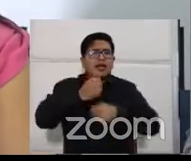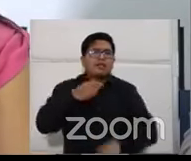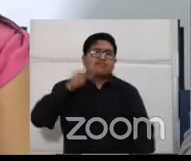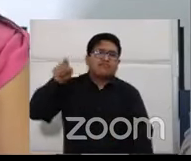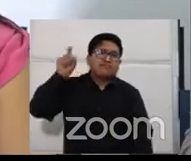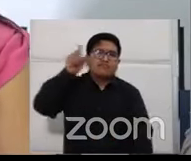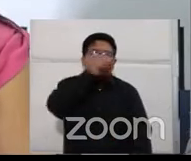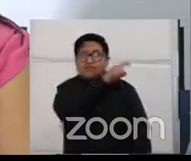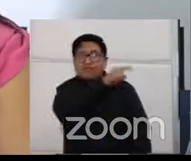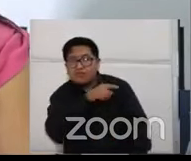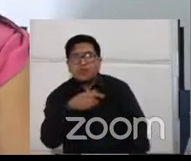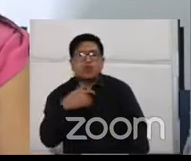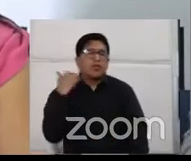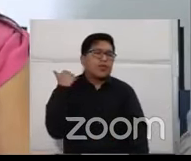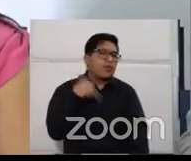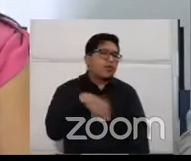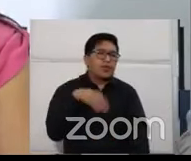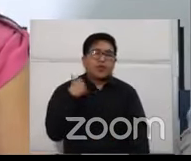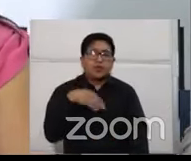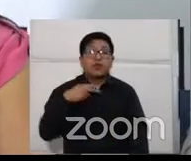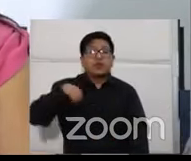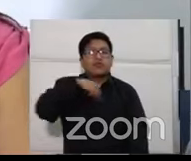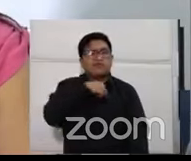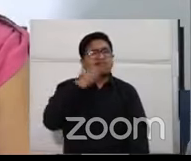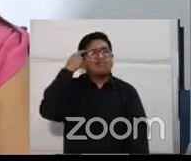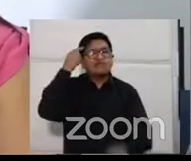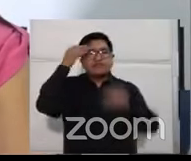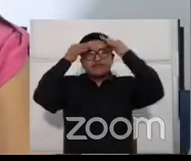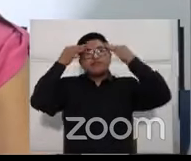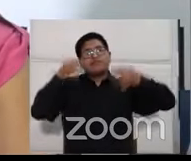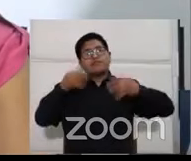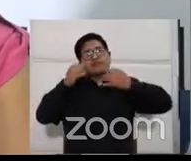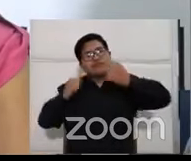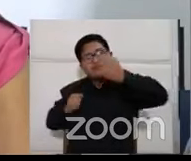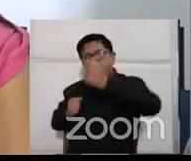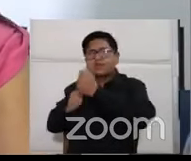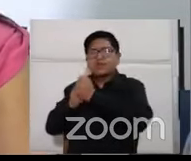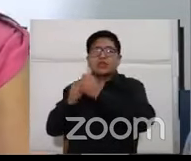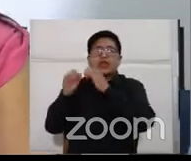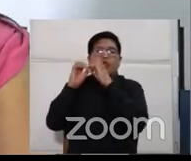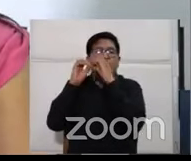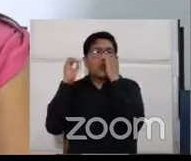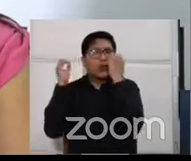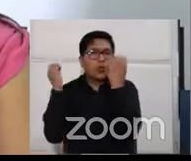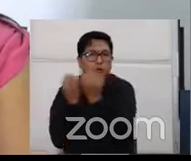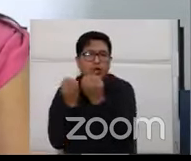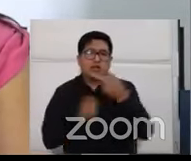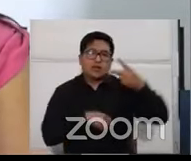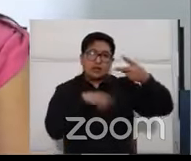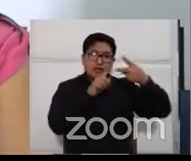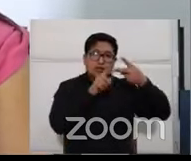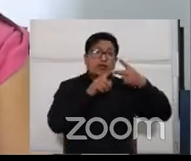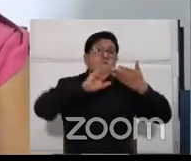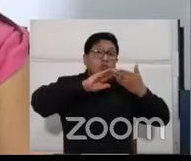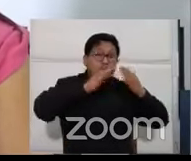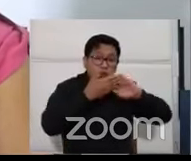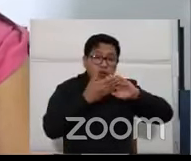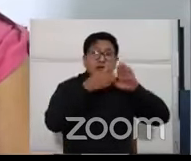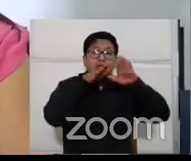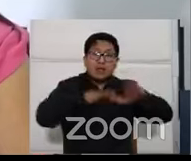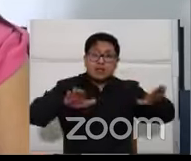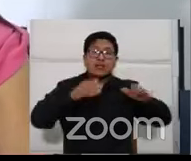también hemos definido apoyar a la organización apoyar a la comunidad de niñas